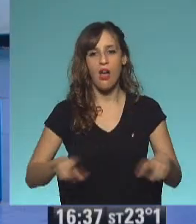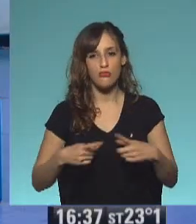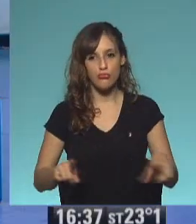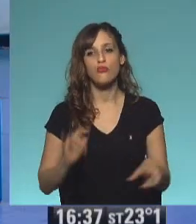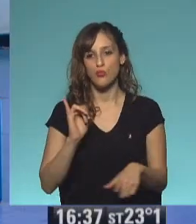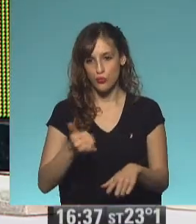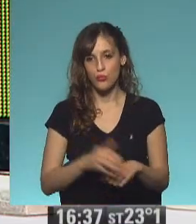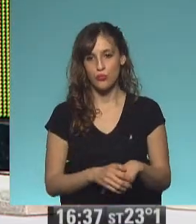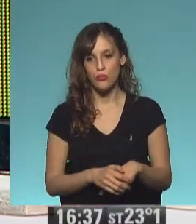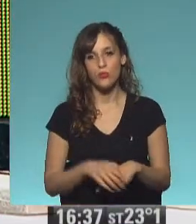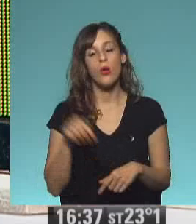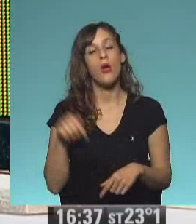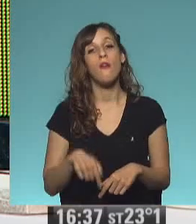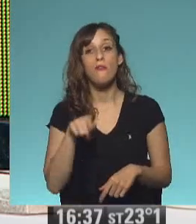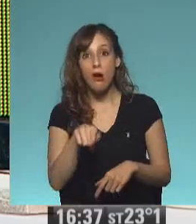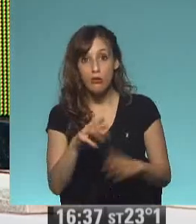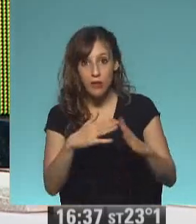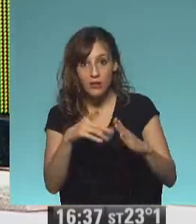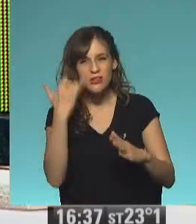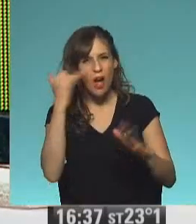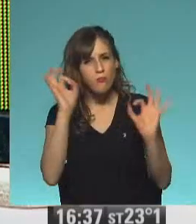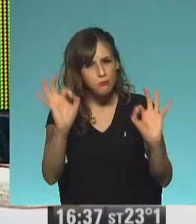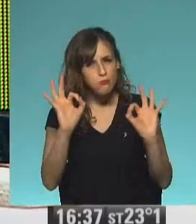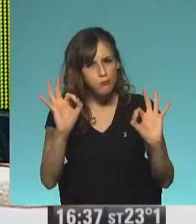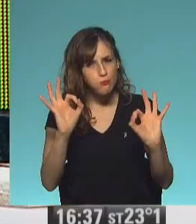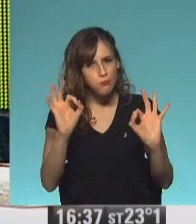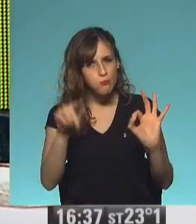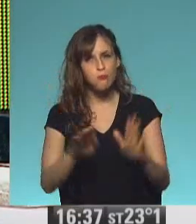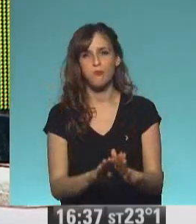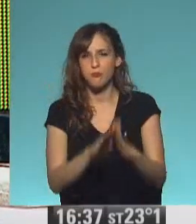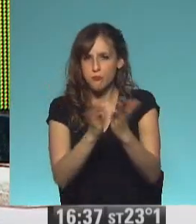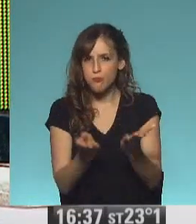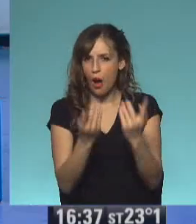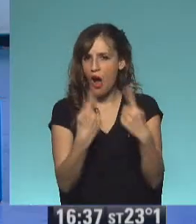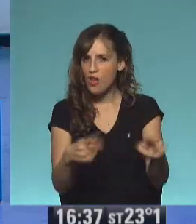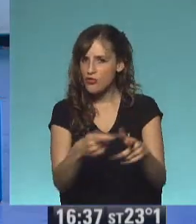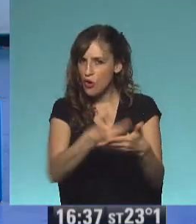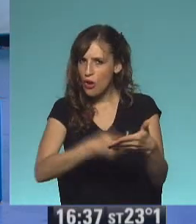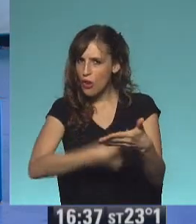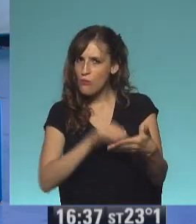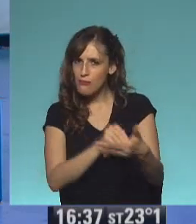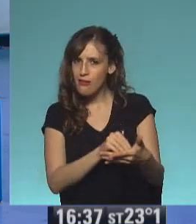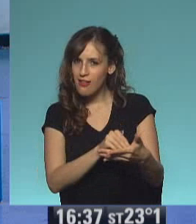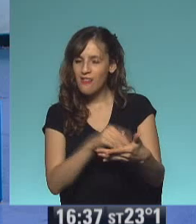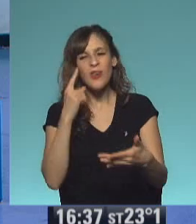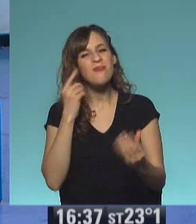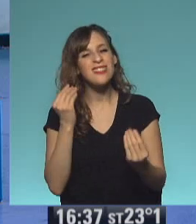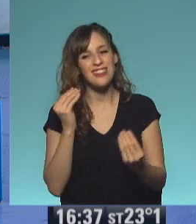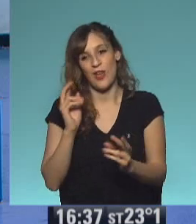mental y en casa ya están armando su cancionero qué les parece